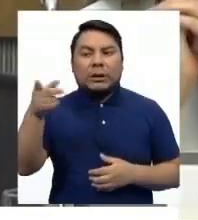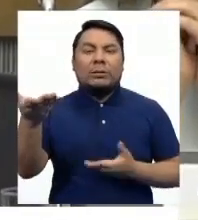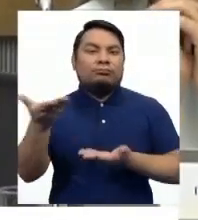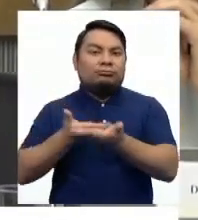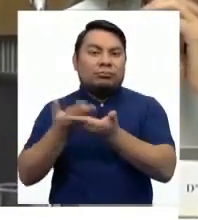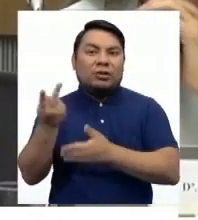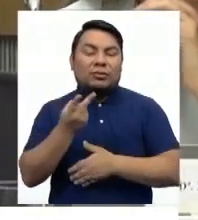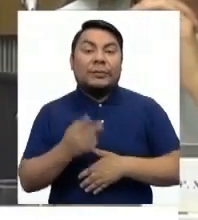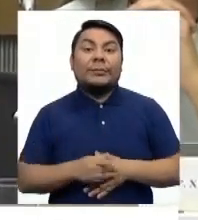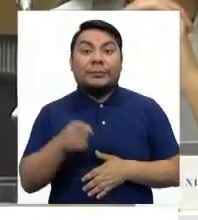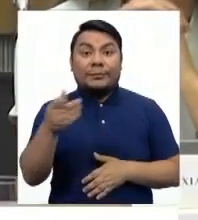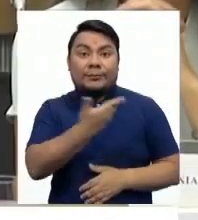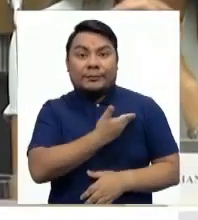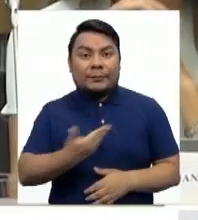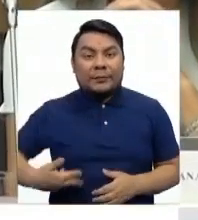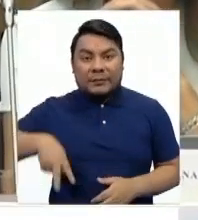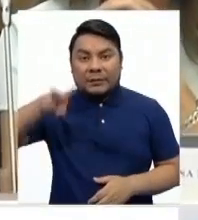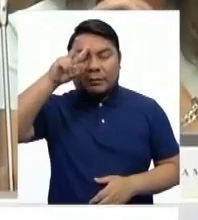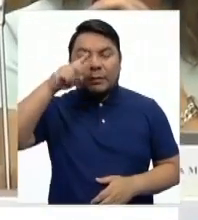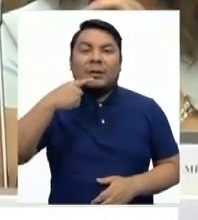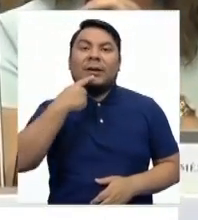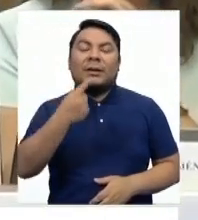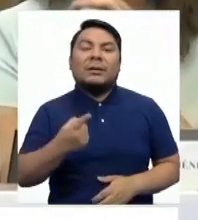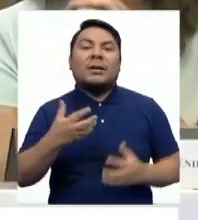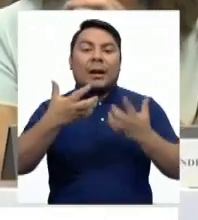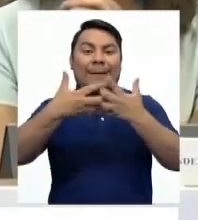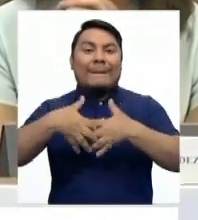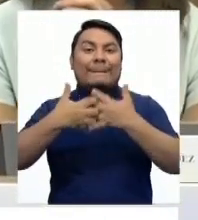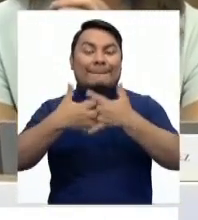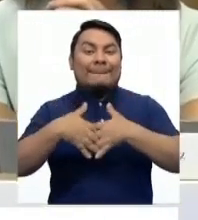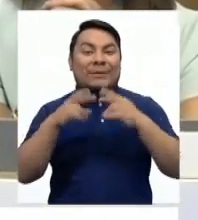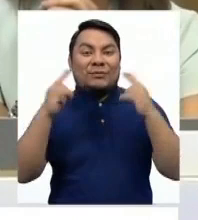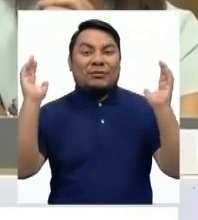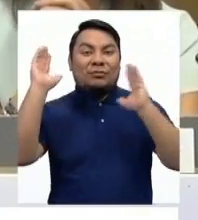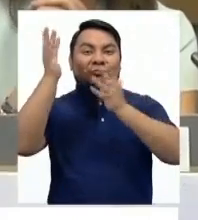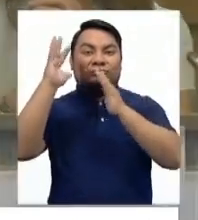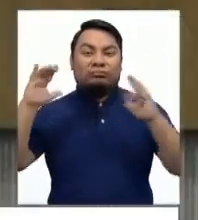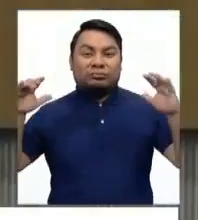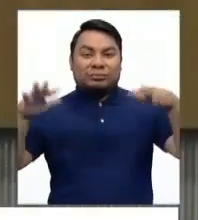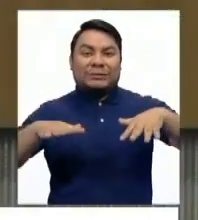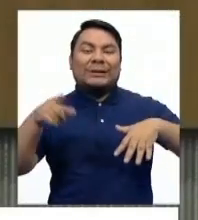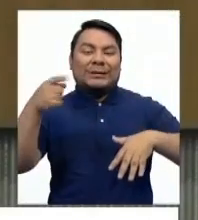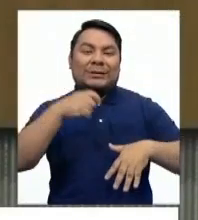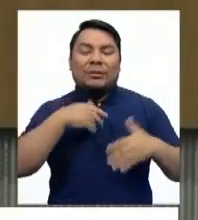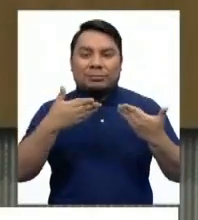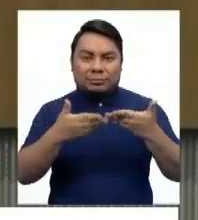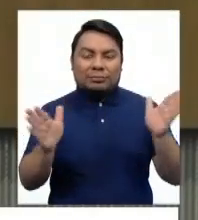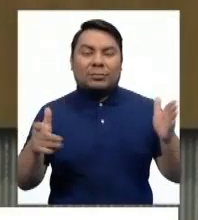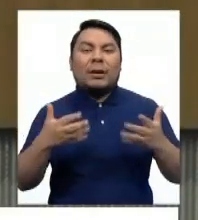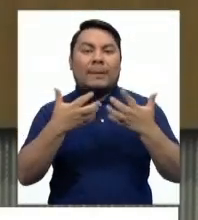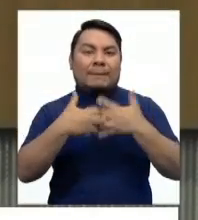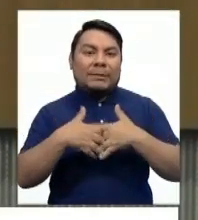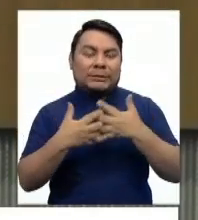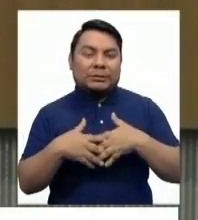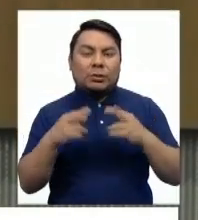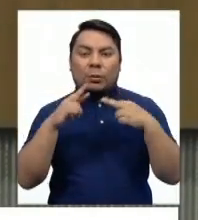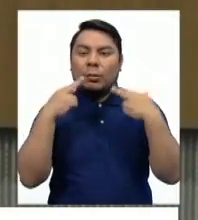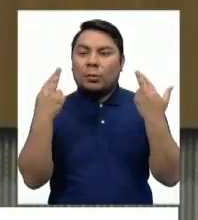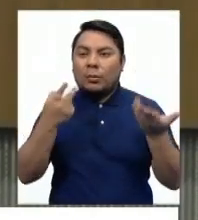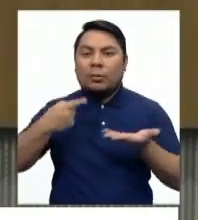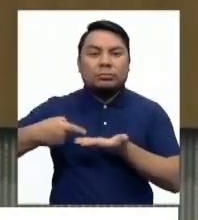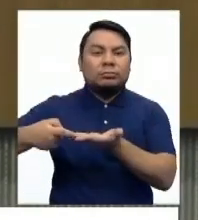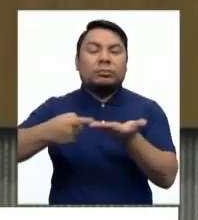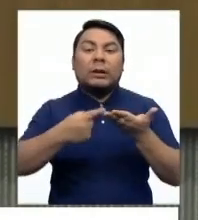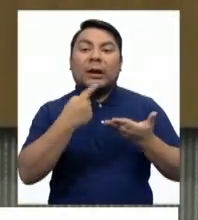Previamente, el presidente Martín Vizcarra inauguró el encuentro empresarial INPERÚ. En la Confederación Española de Organizaciones Empresariales, resaltó el